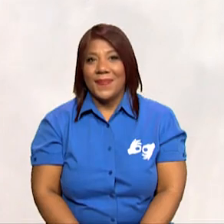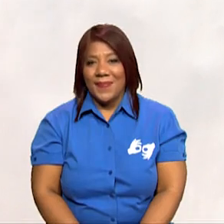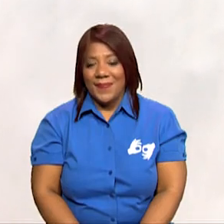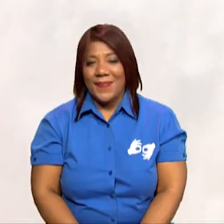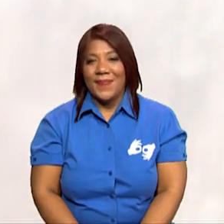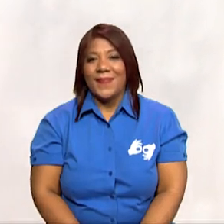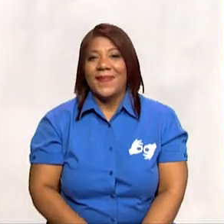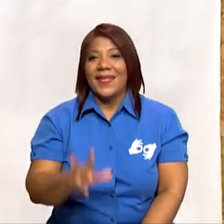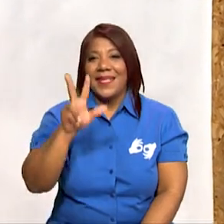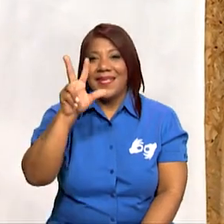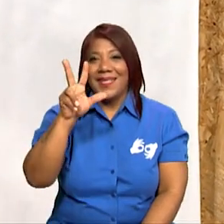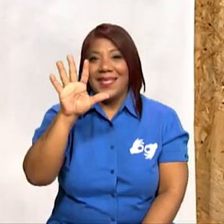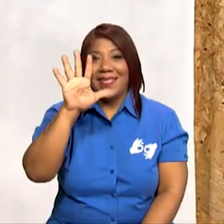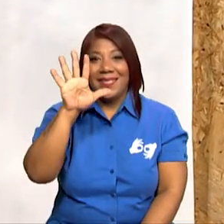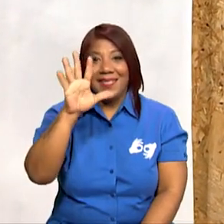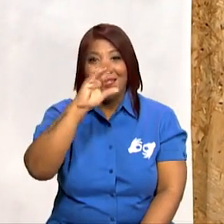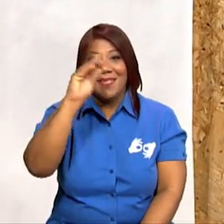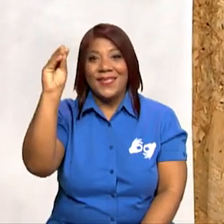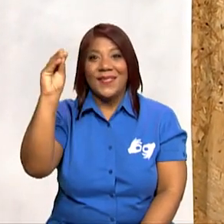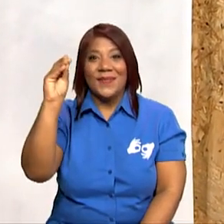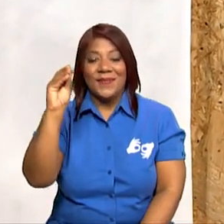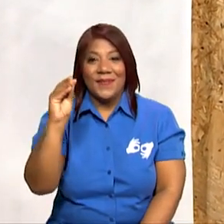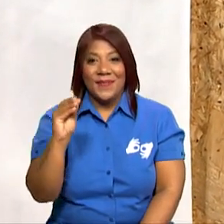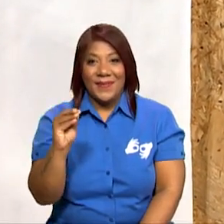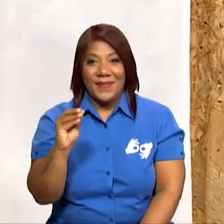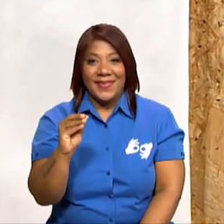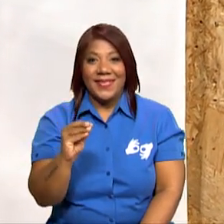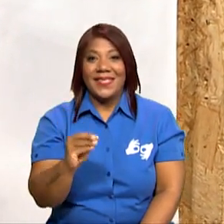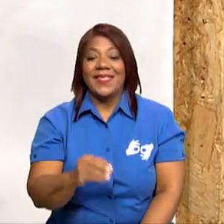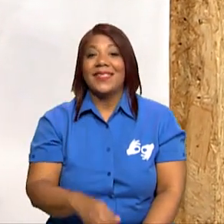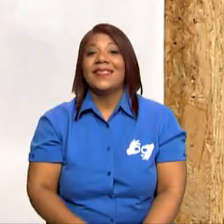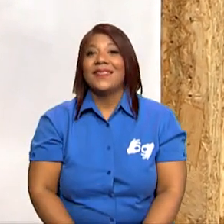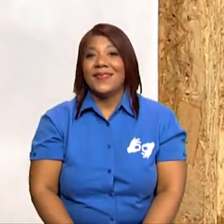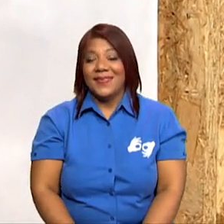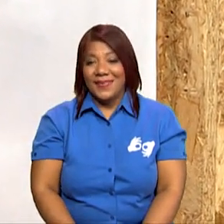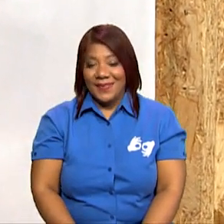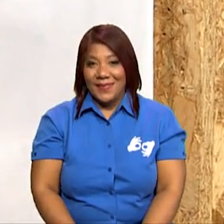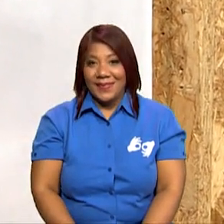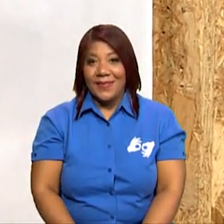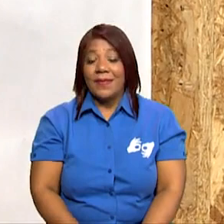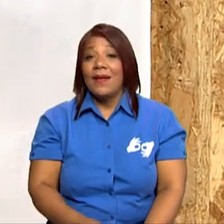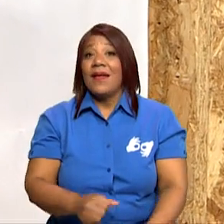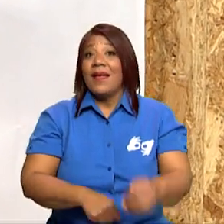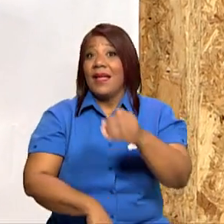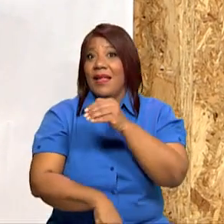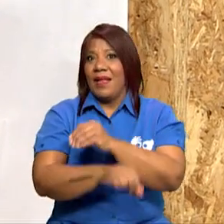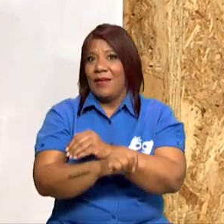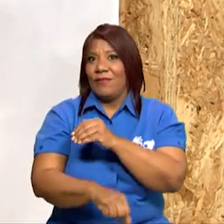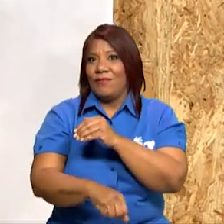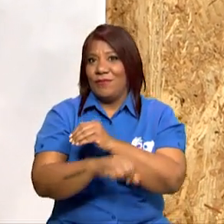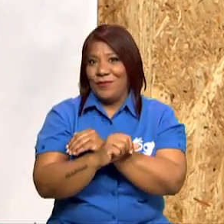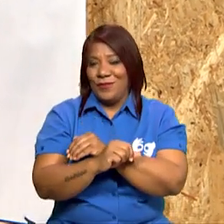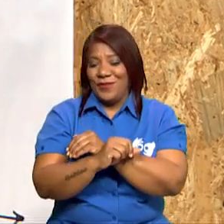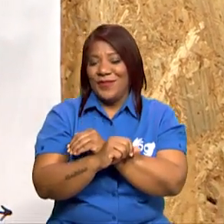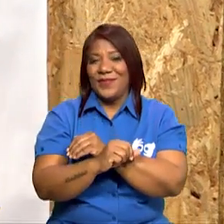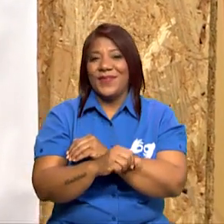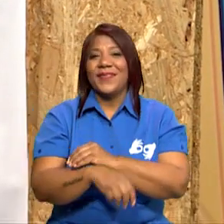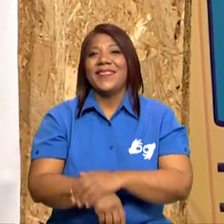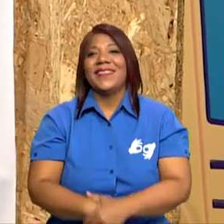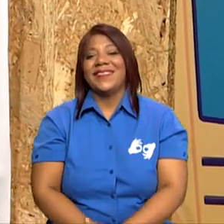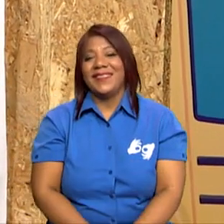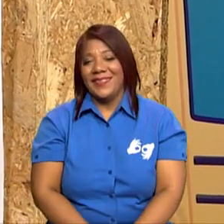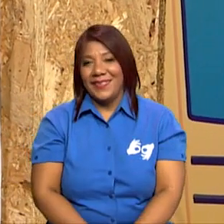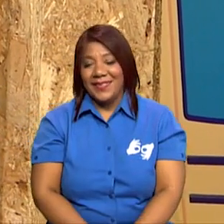el 35%. ¡Oh! Es muy importante recordar que todas las barras deben ser del mismo ancho y también que deben guardar la